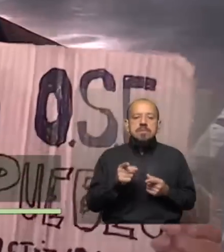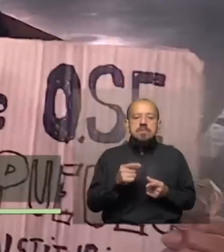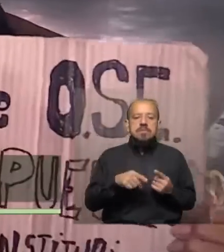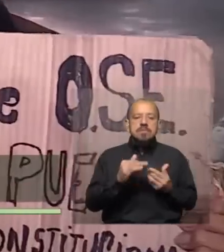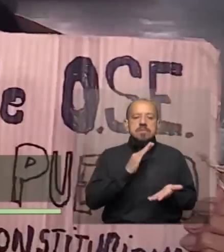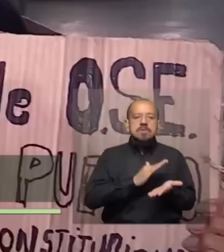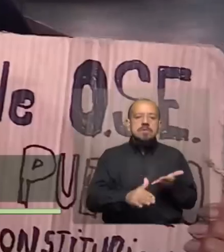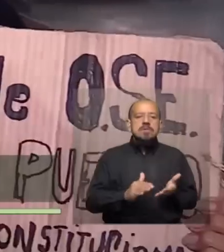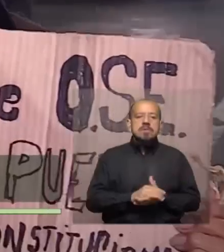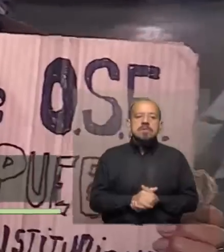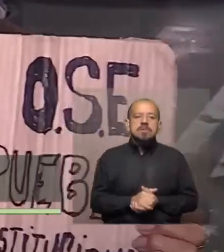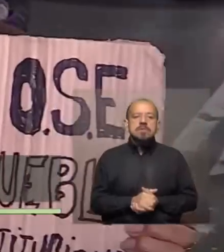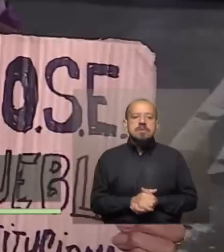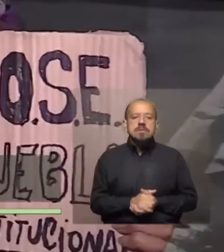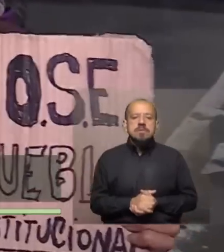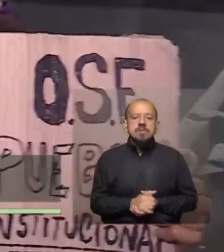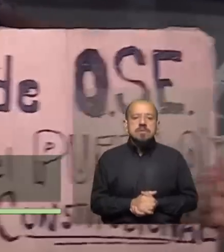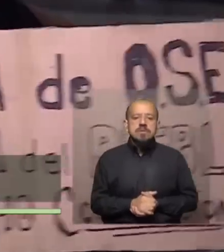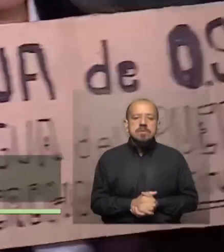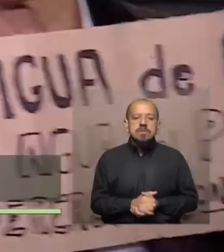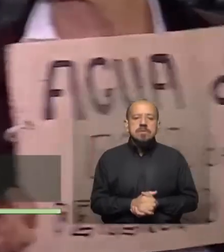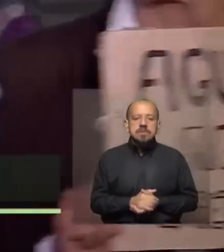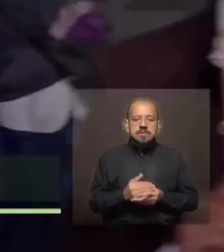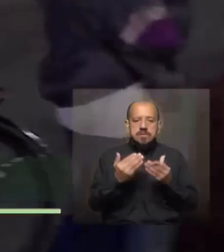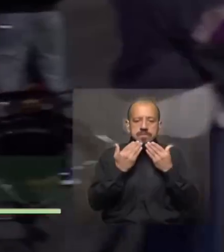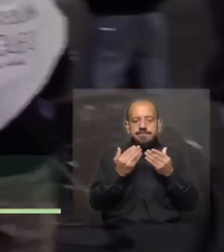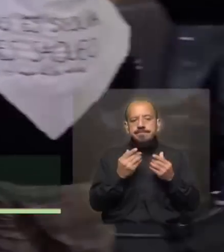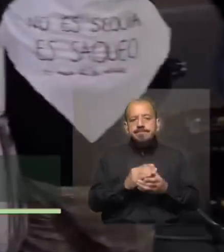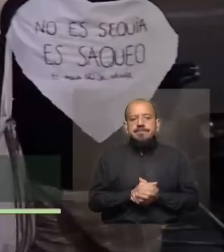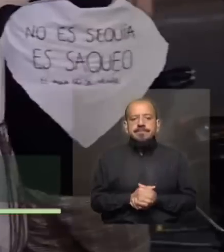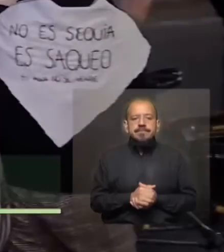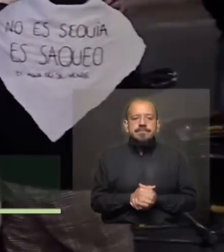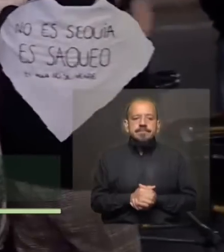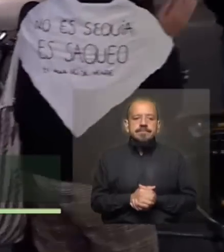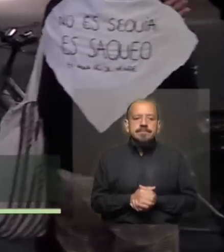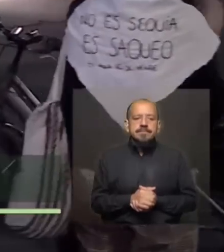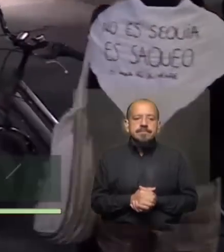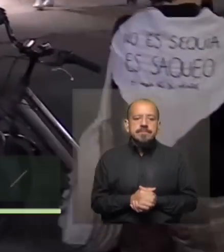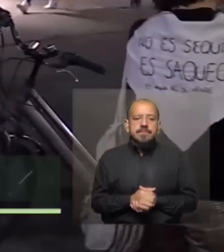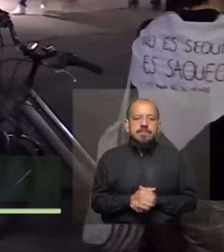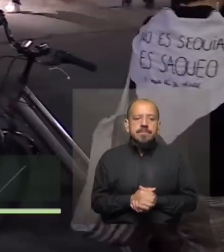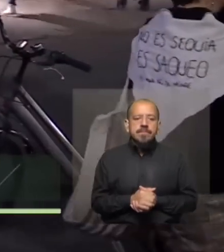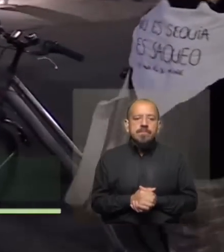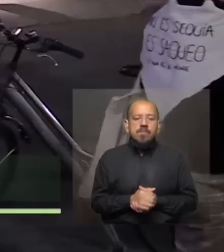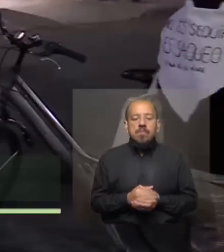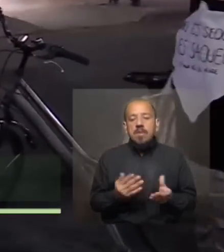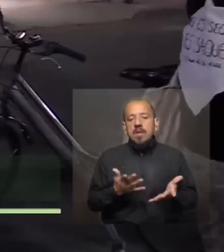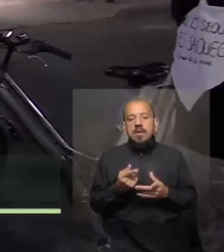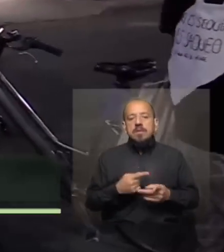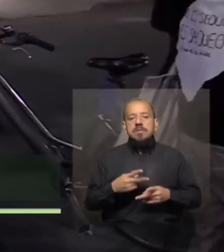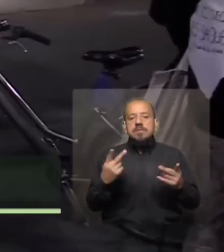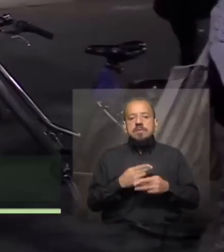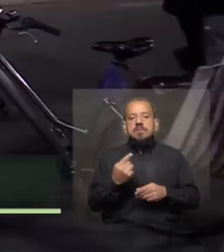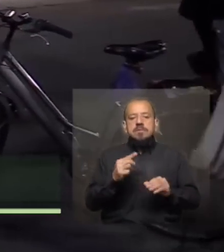gratis a esta altura Le agradezco mucho estos minutos muy amable bueno por allí vean lo que lo que está pasando en estos momentos este está cortada